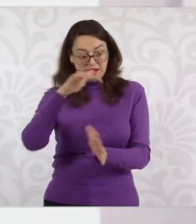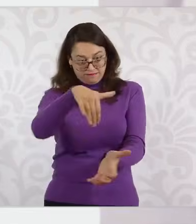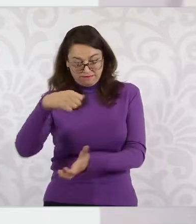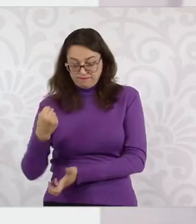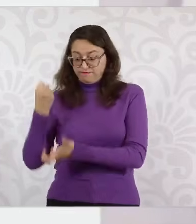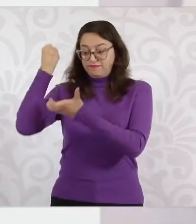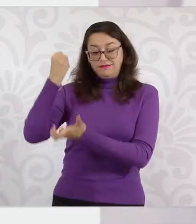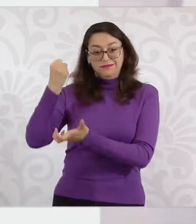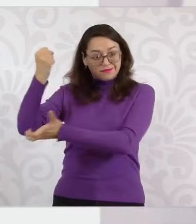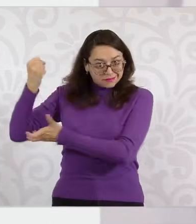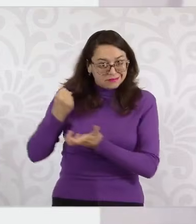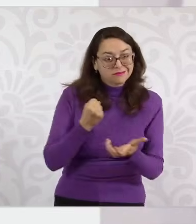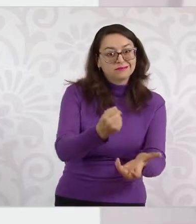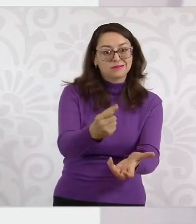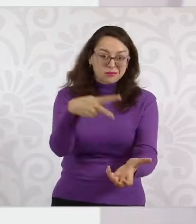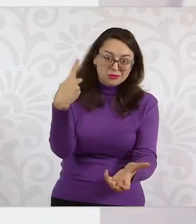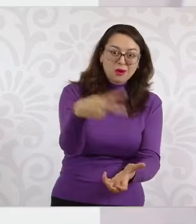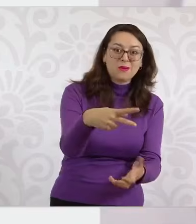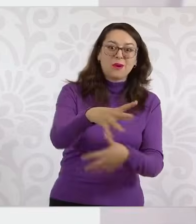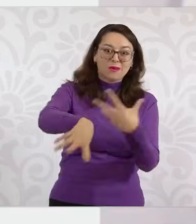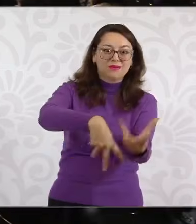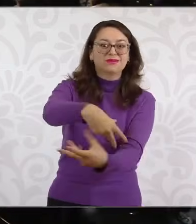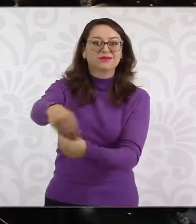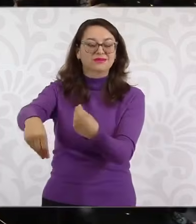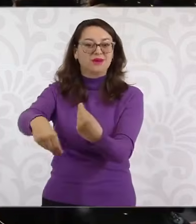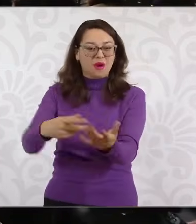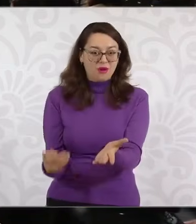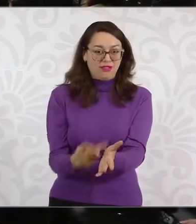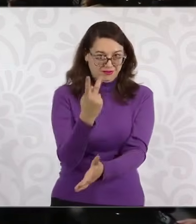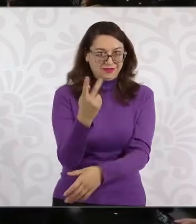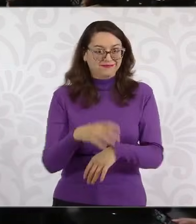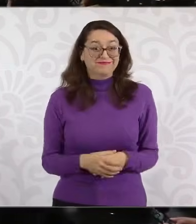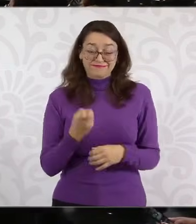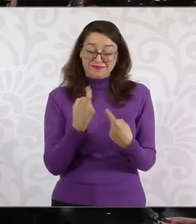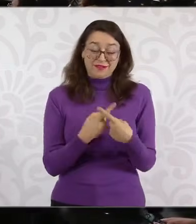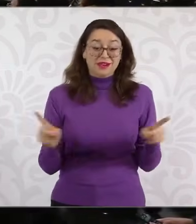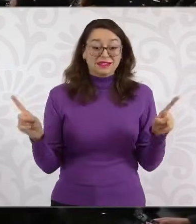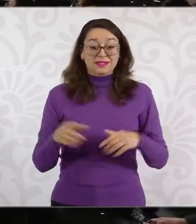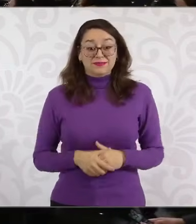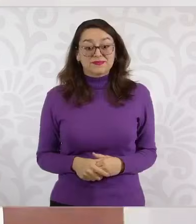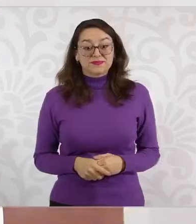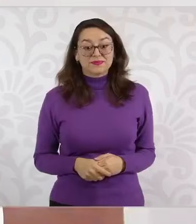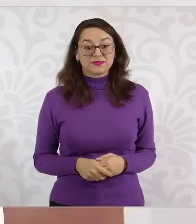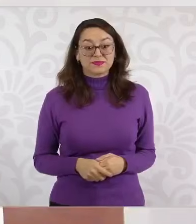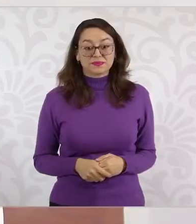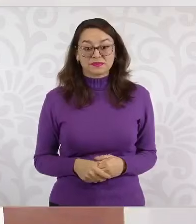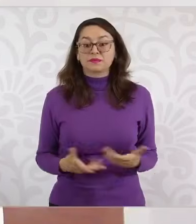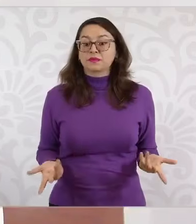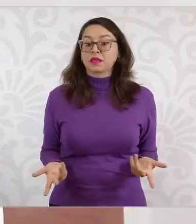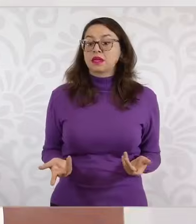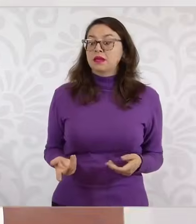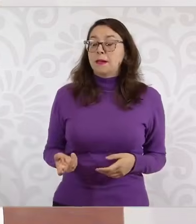que se le quedaban a unas cuantas personas. Bueno, eso ya depende del propio